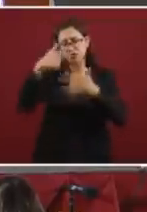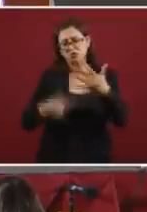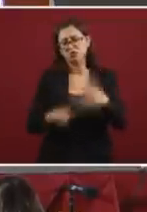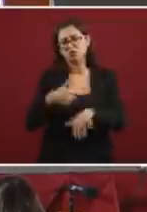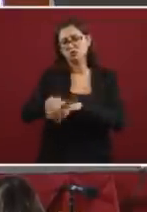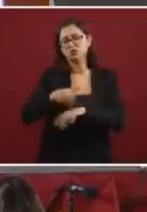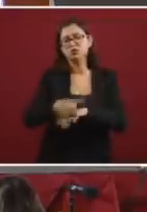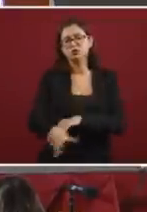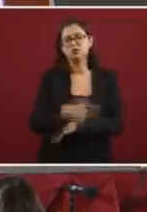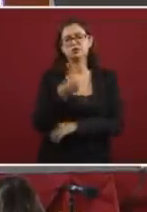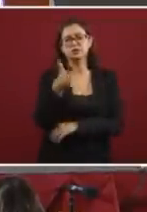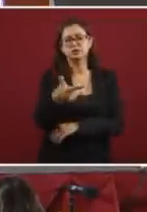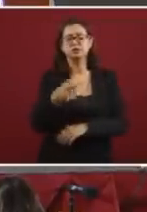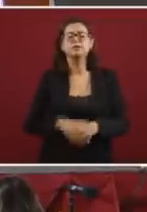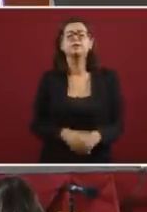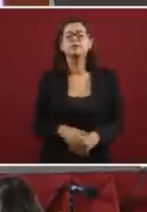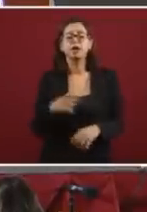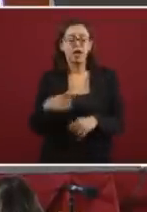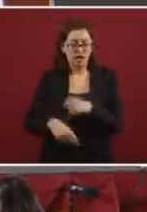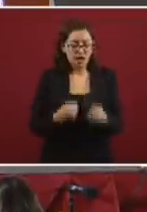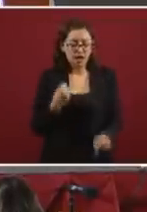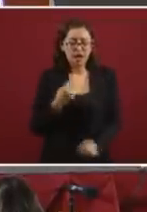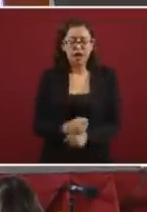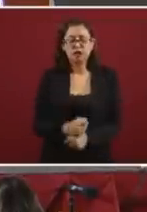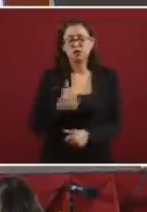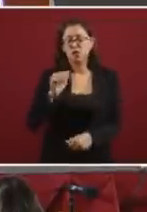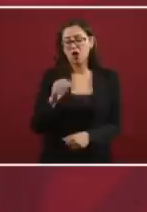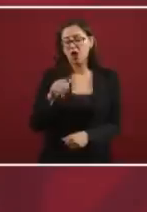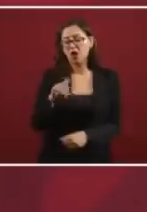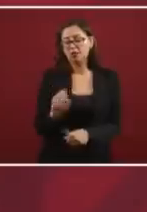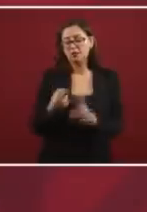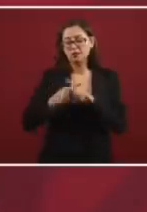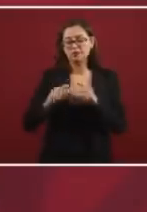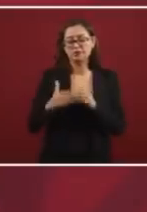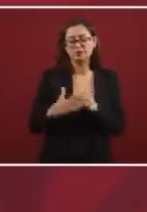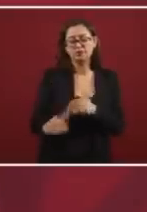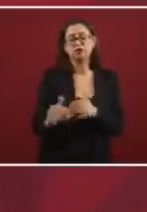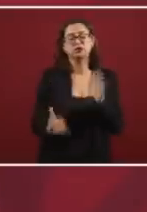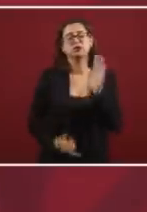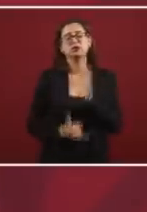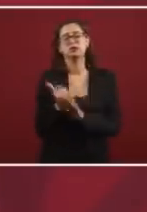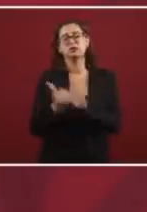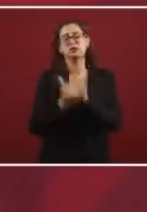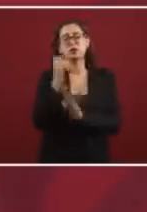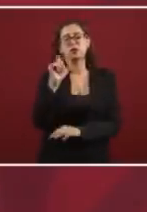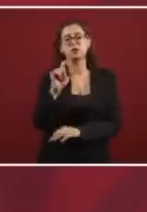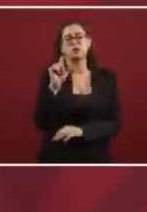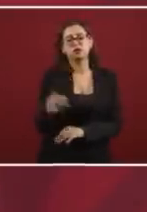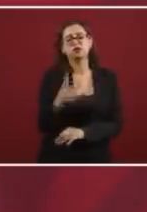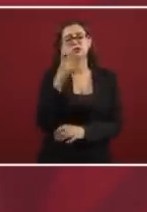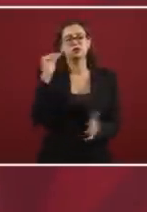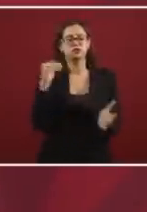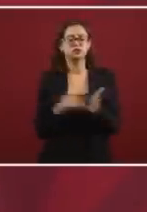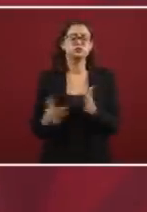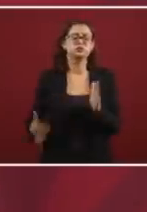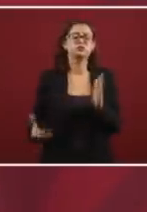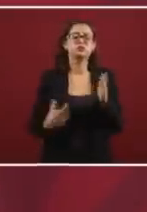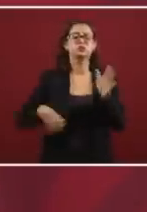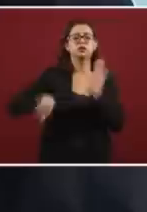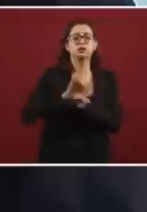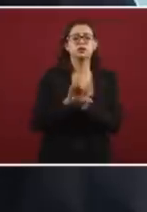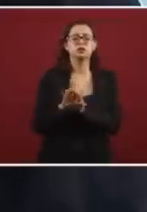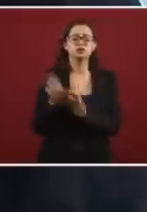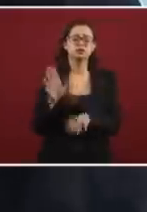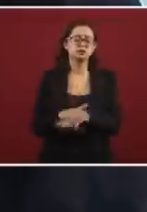del presidente andrés manuel lópez obrador se están construyendo 22 mil habitaciones más que en el